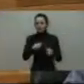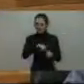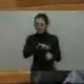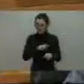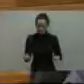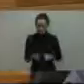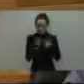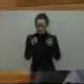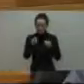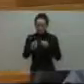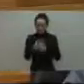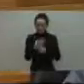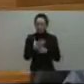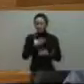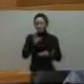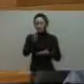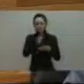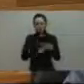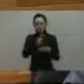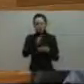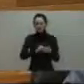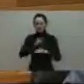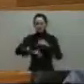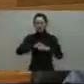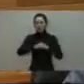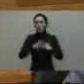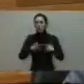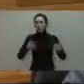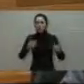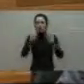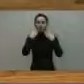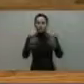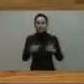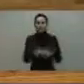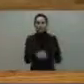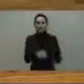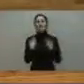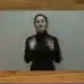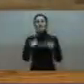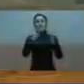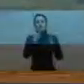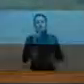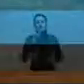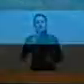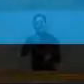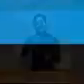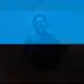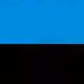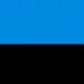cartas, y se podrían leer íntegramente. Gracias. Gracias, señor González Medina.